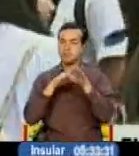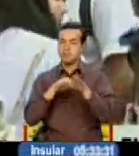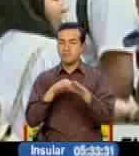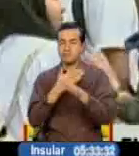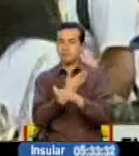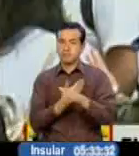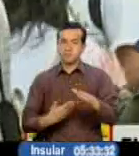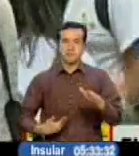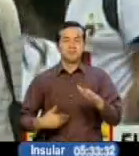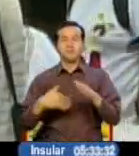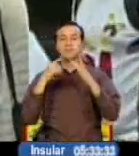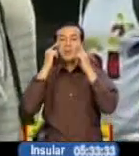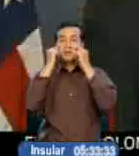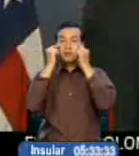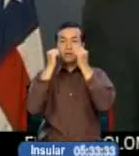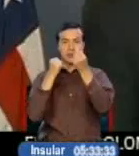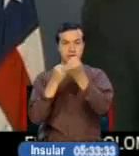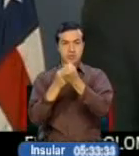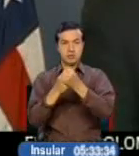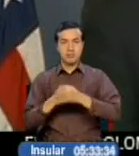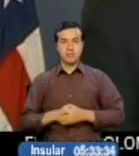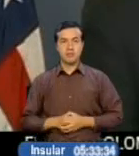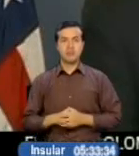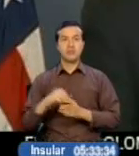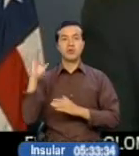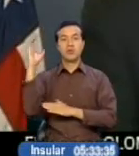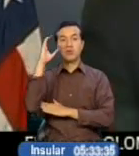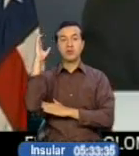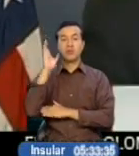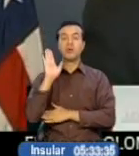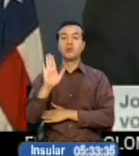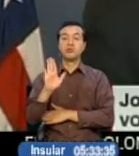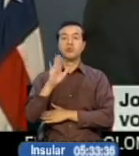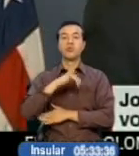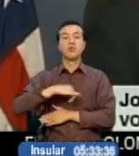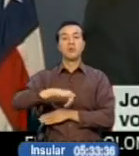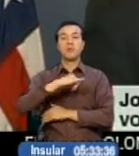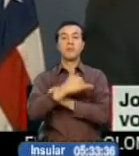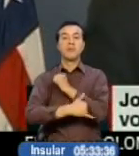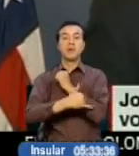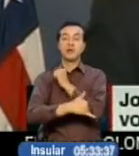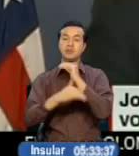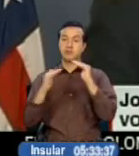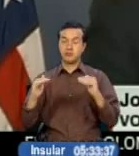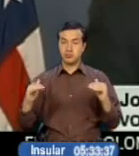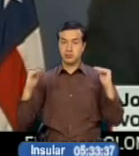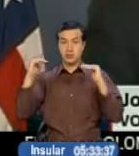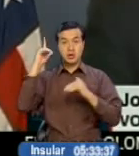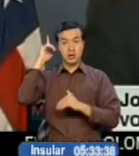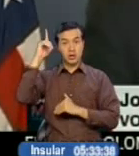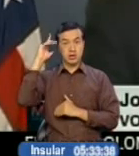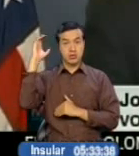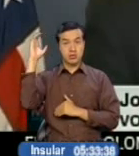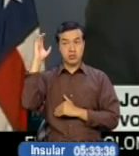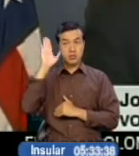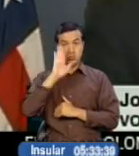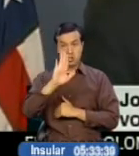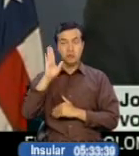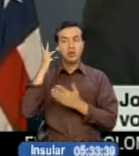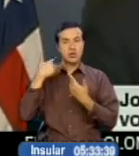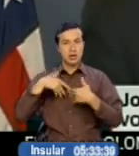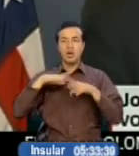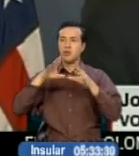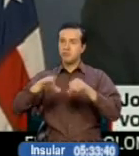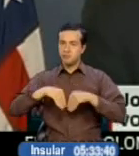al presidente Juan Manuel Santos. Colombia es una democracia, es un país soberano y los líderes de Colombia se han comprometido a darle a